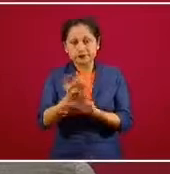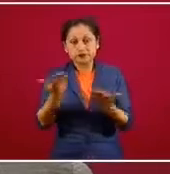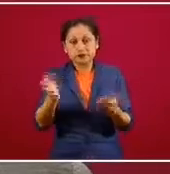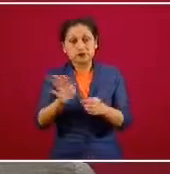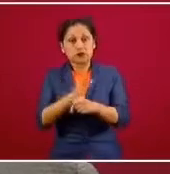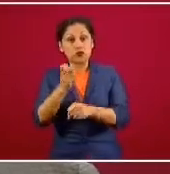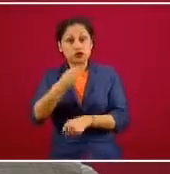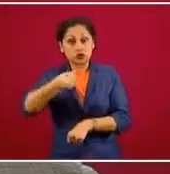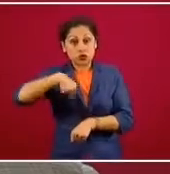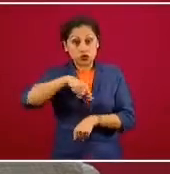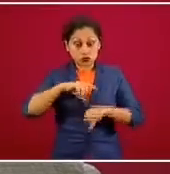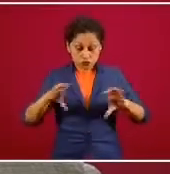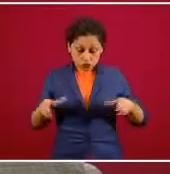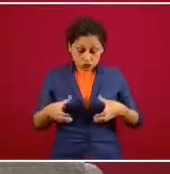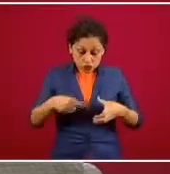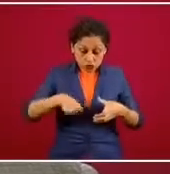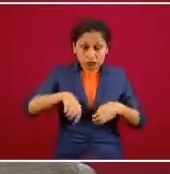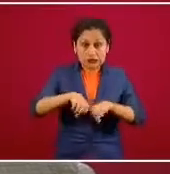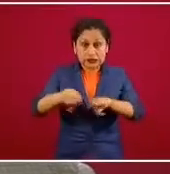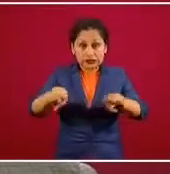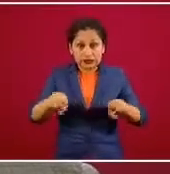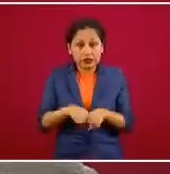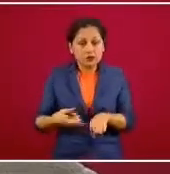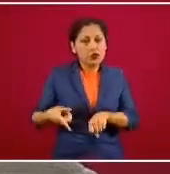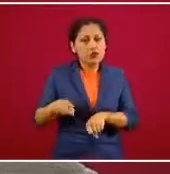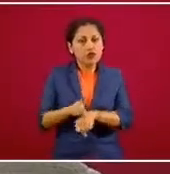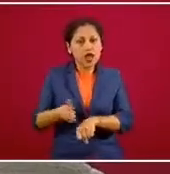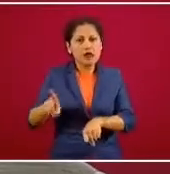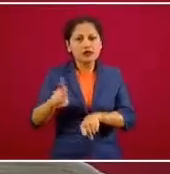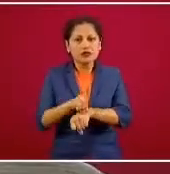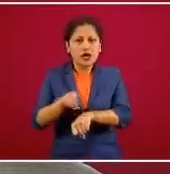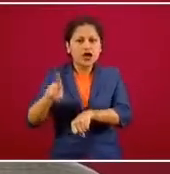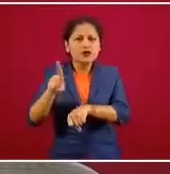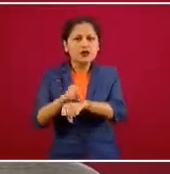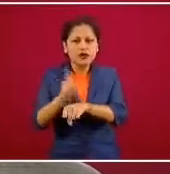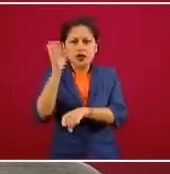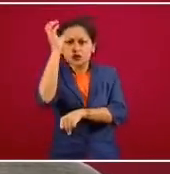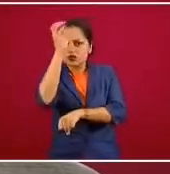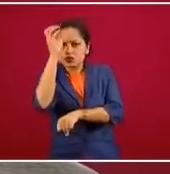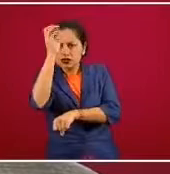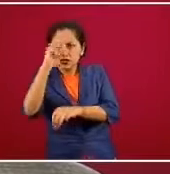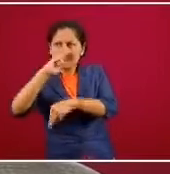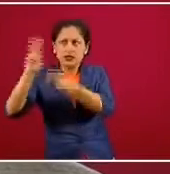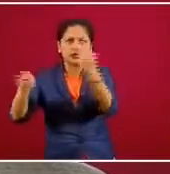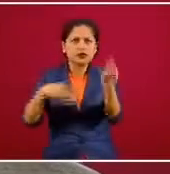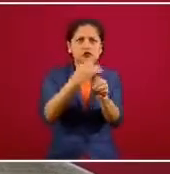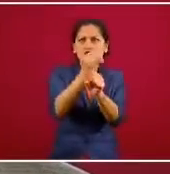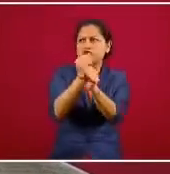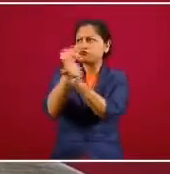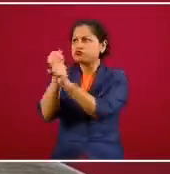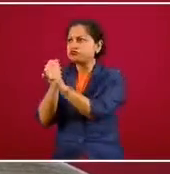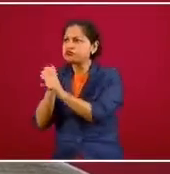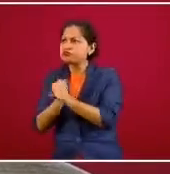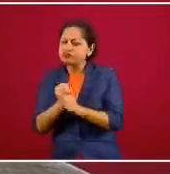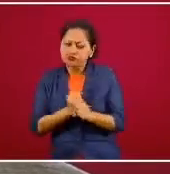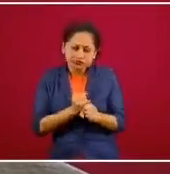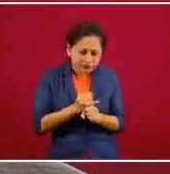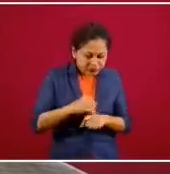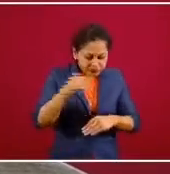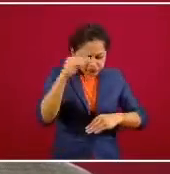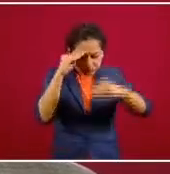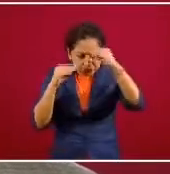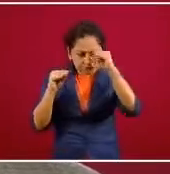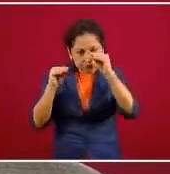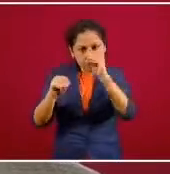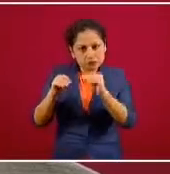rastreando, analizando las distintas elementos de evidencia científica que surgen en el mundo y que nos han permitido